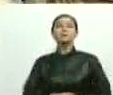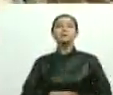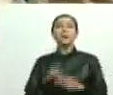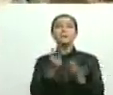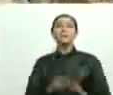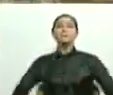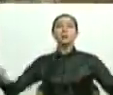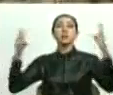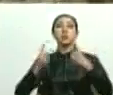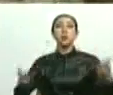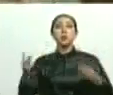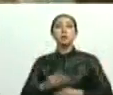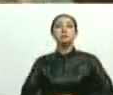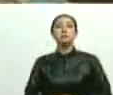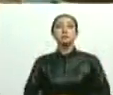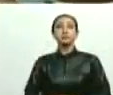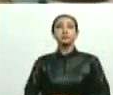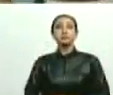victoriosa.